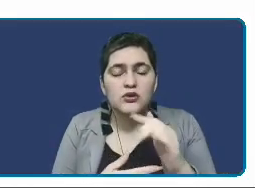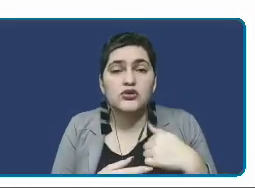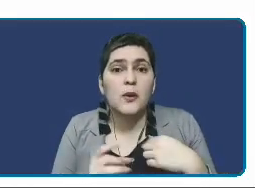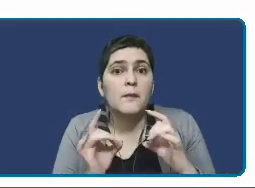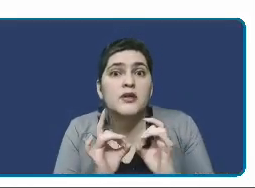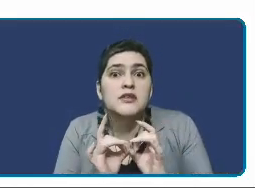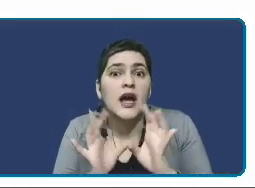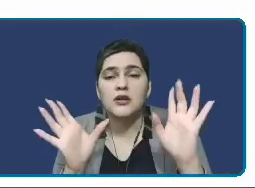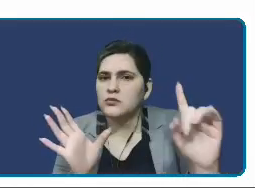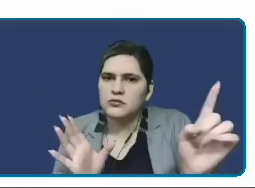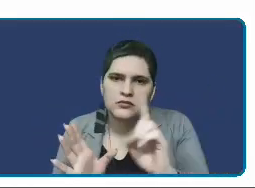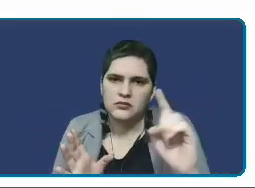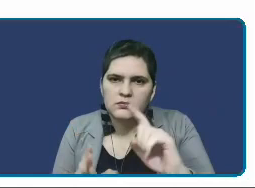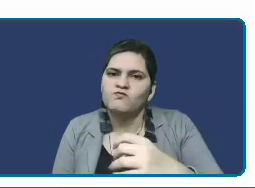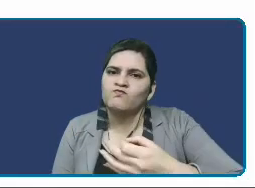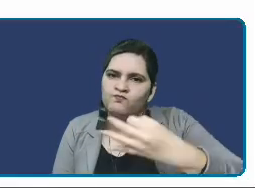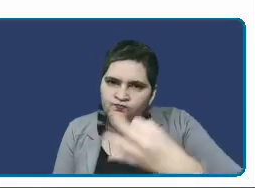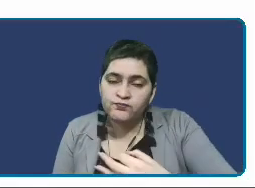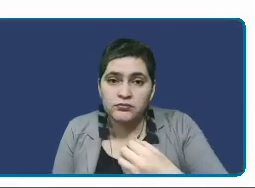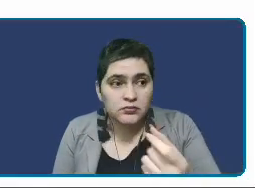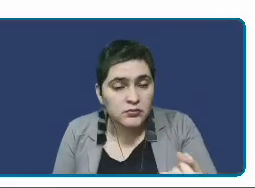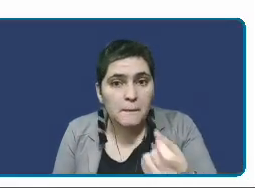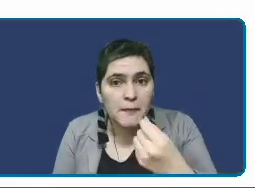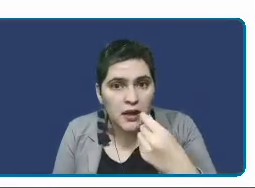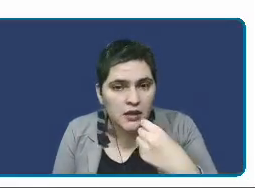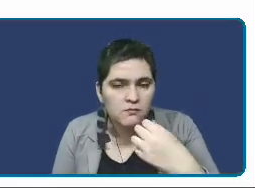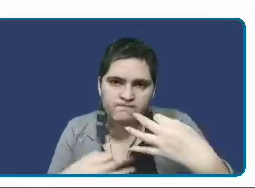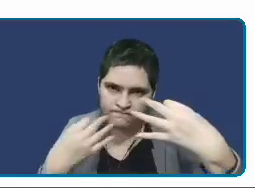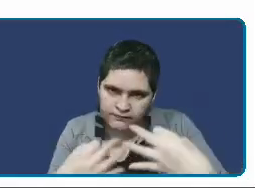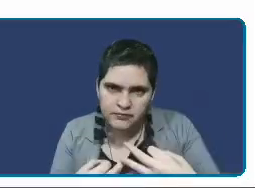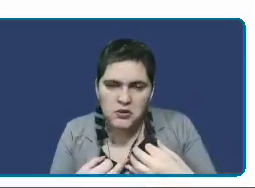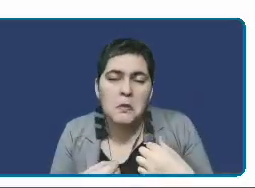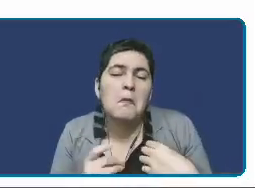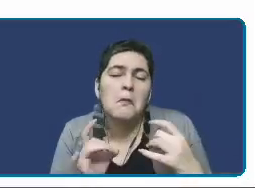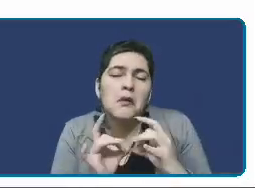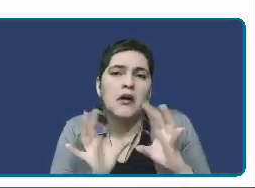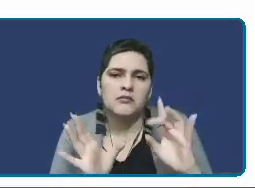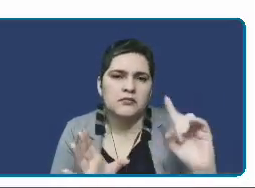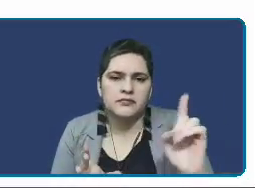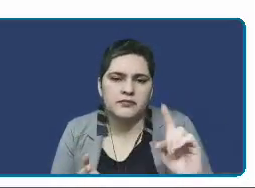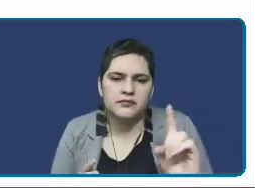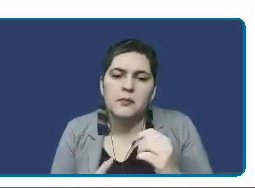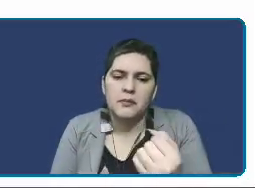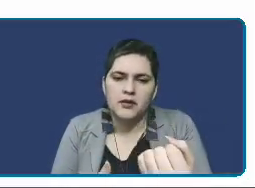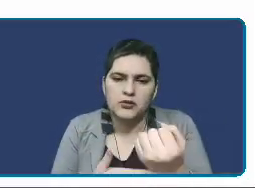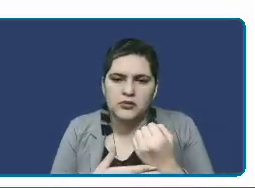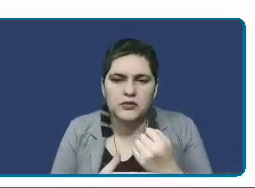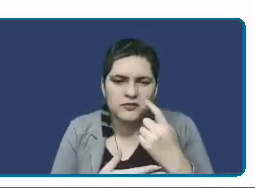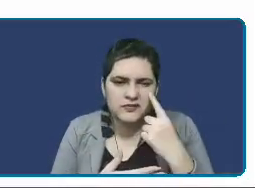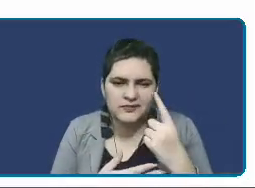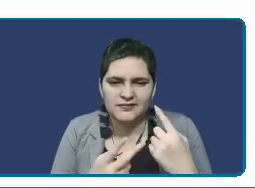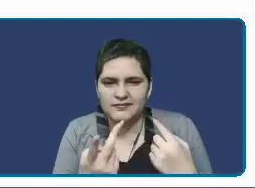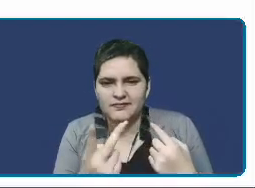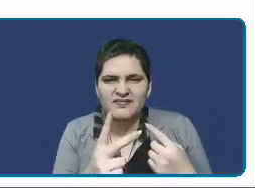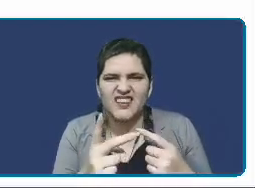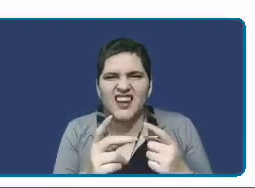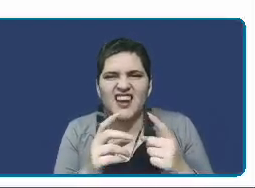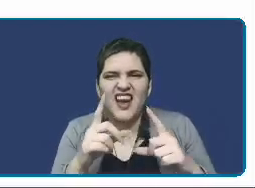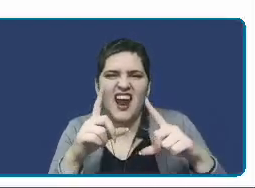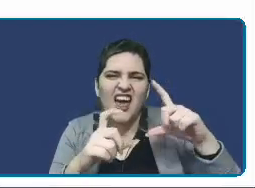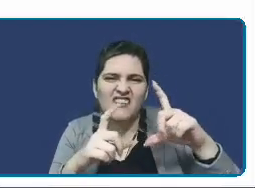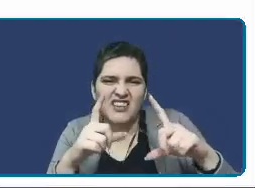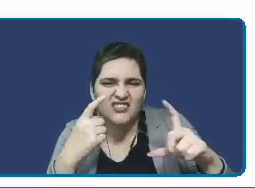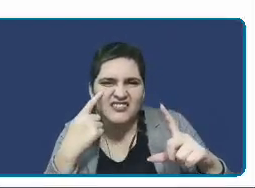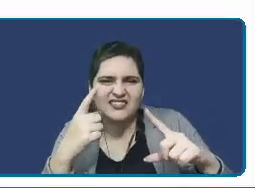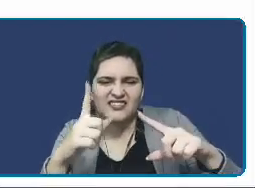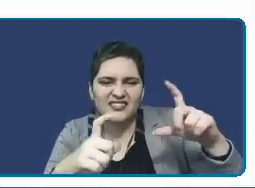hacerlas si que hay una base para que me pueda ayudar. Y acá están, estos son como los gráficos, no sé si se verán muy bien, pero es como